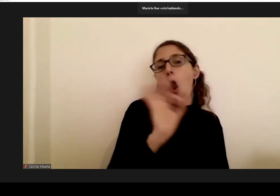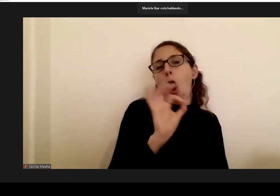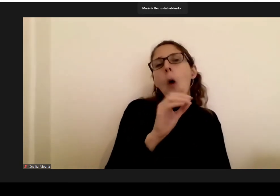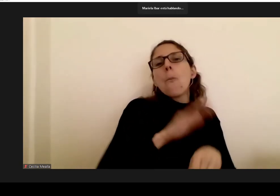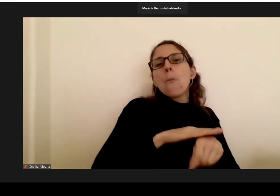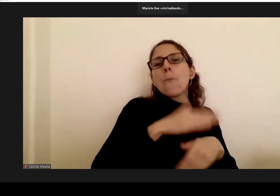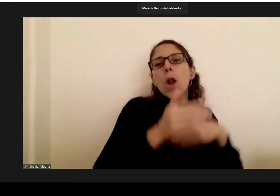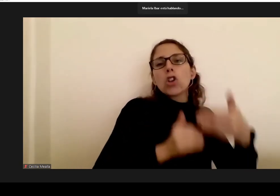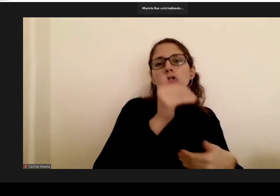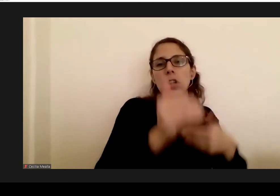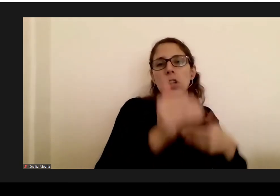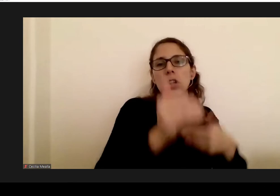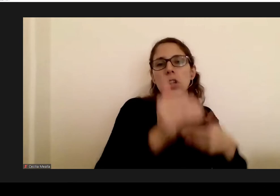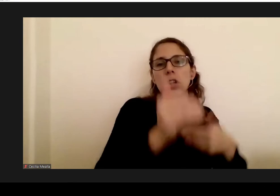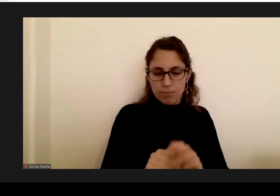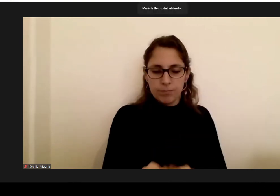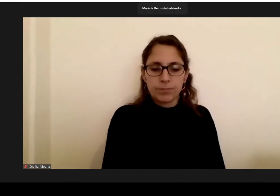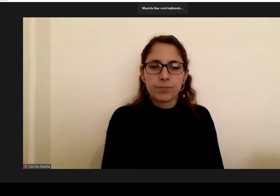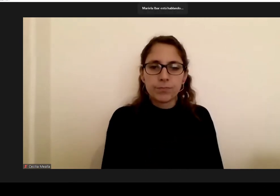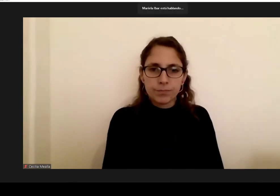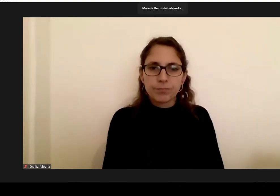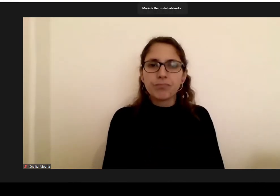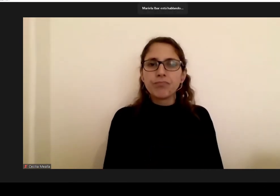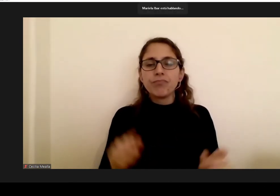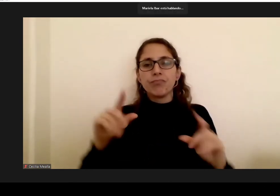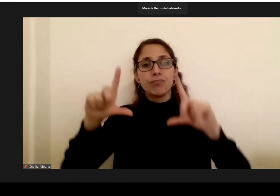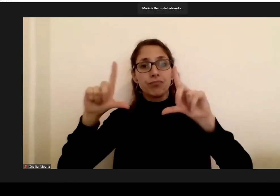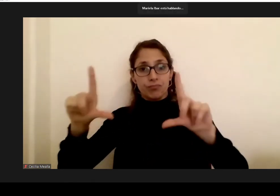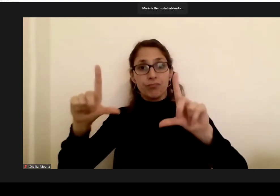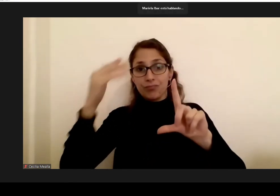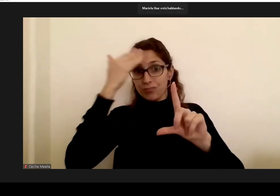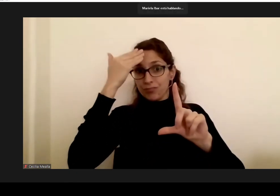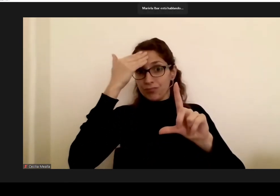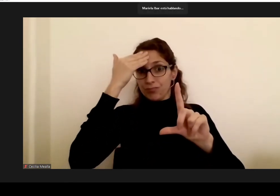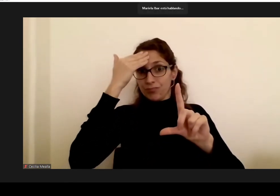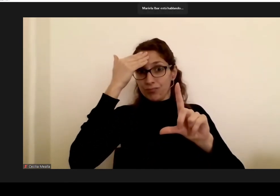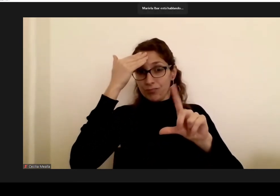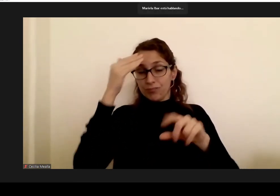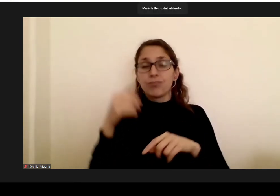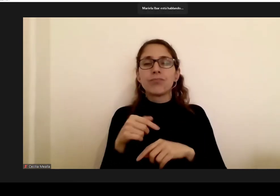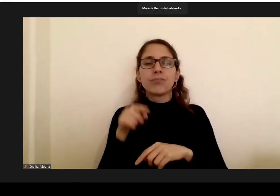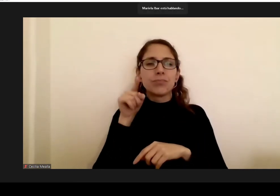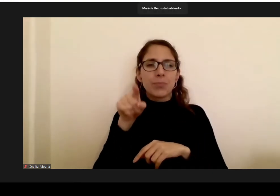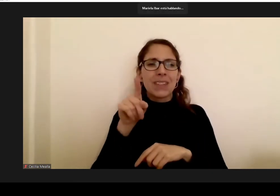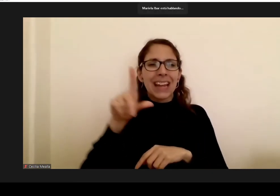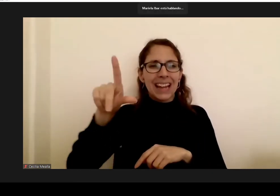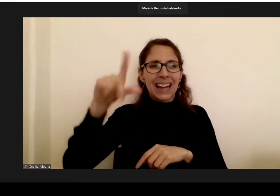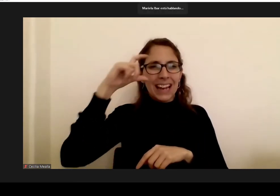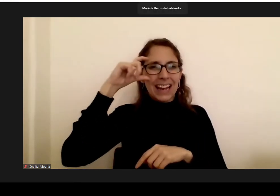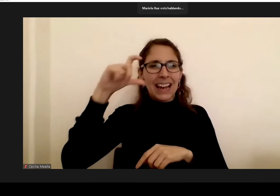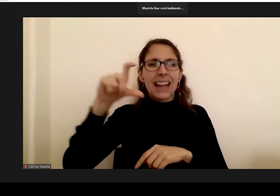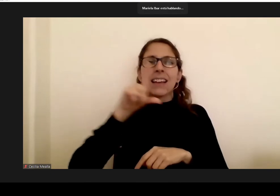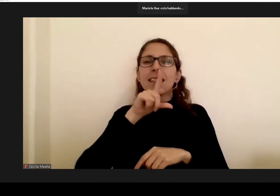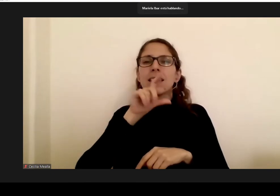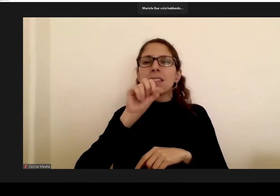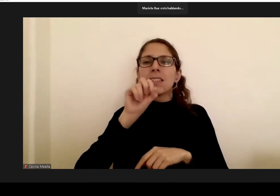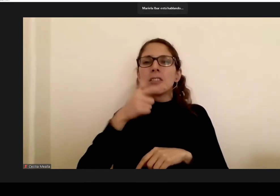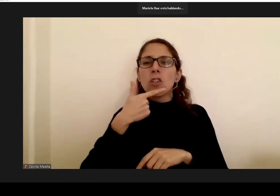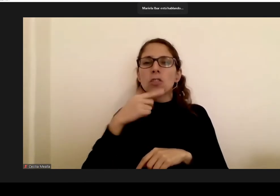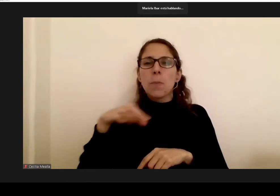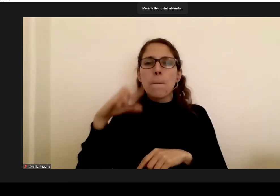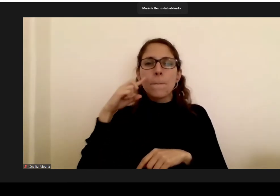esporulación. Y en la foto 15 observan la leptospira, ¿sí?